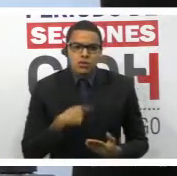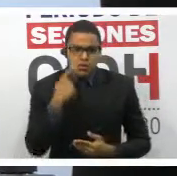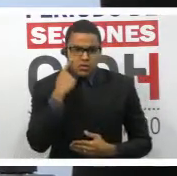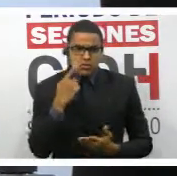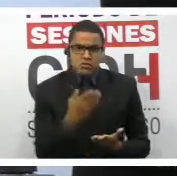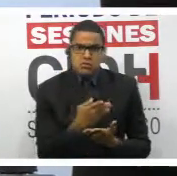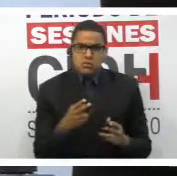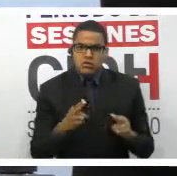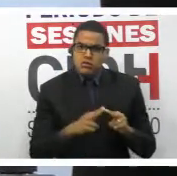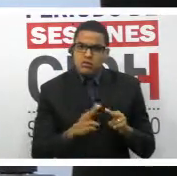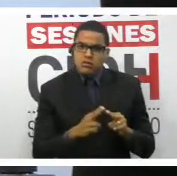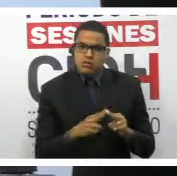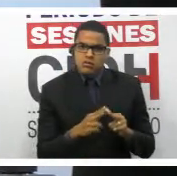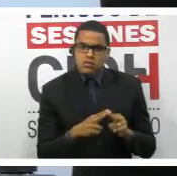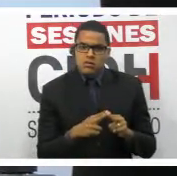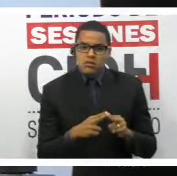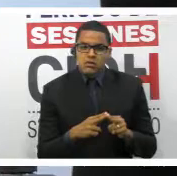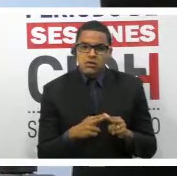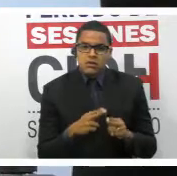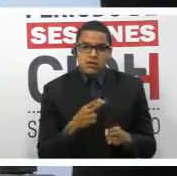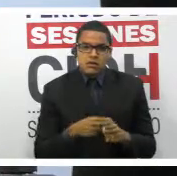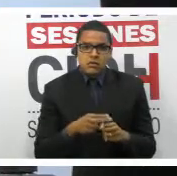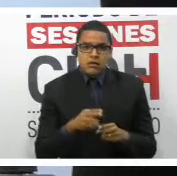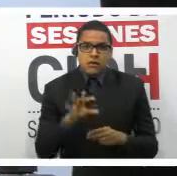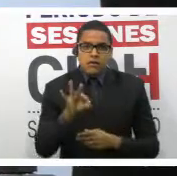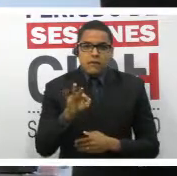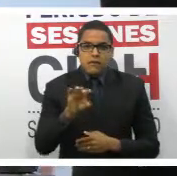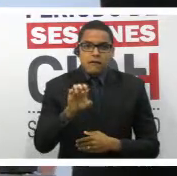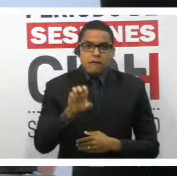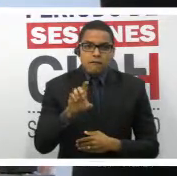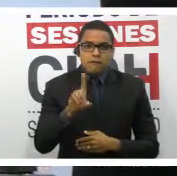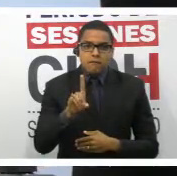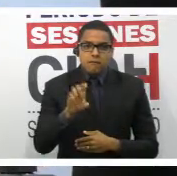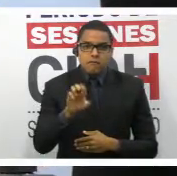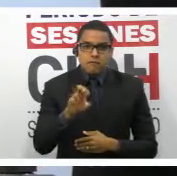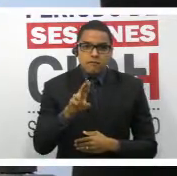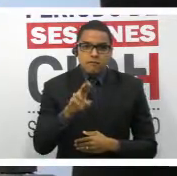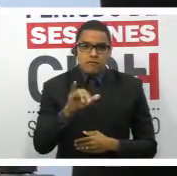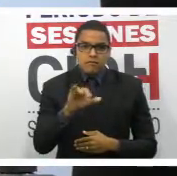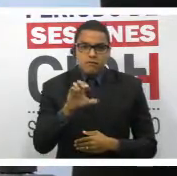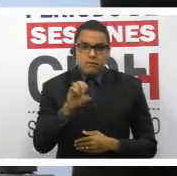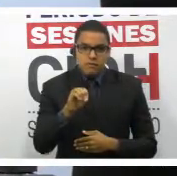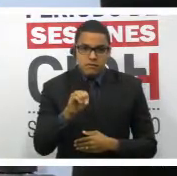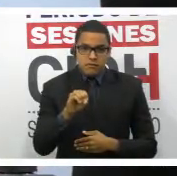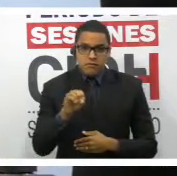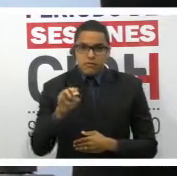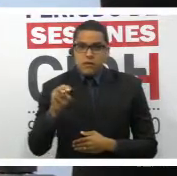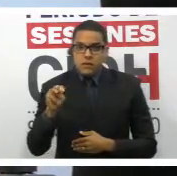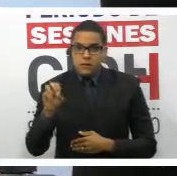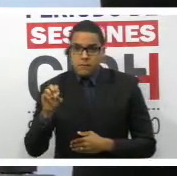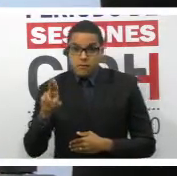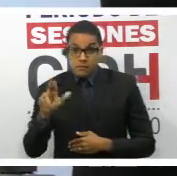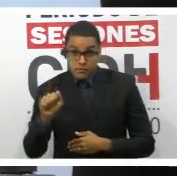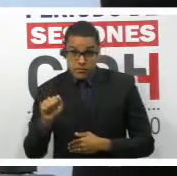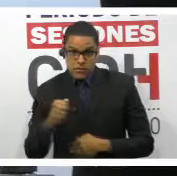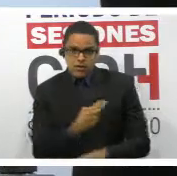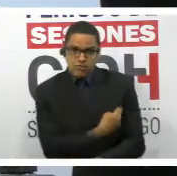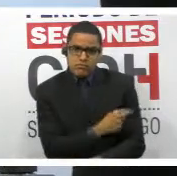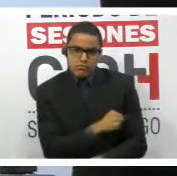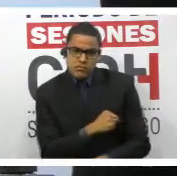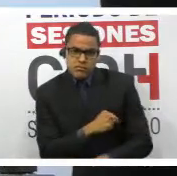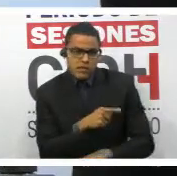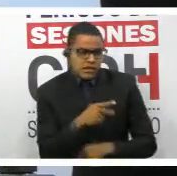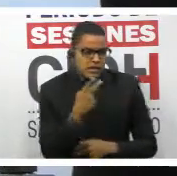decía que él veía una violación diaria también se enfrenta a la esterilización a violación a